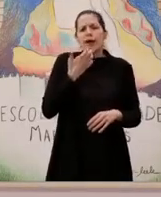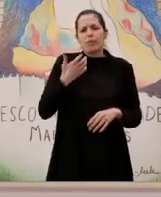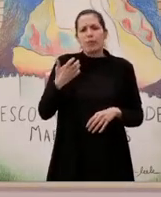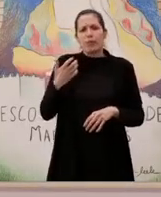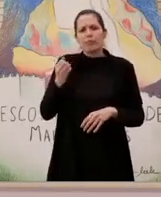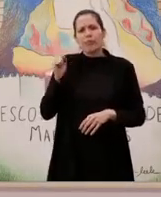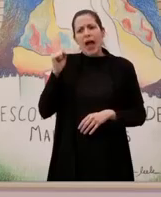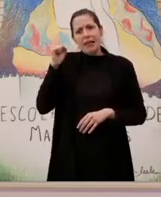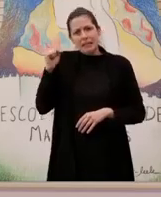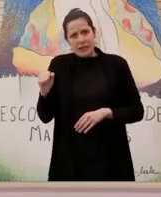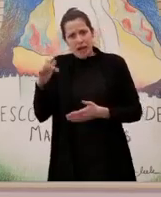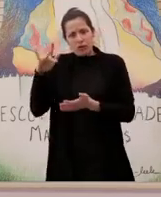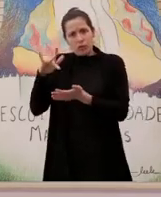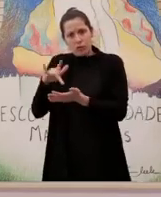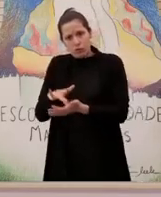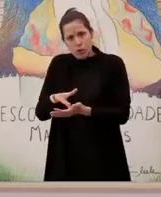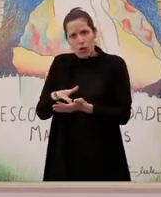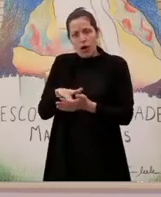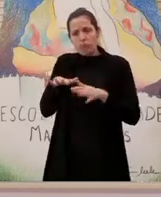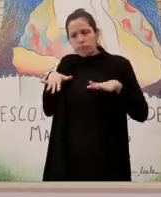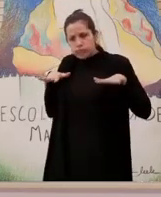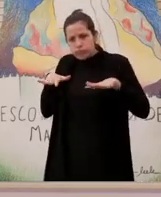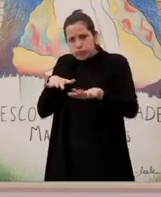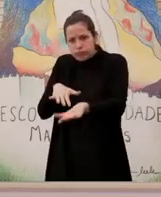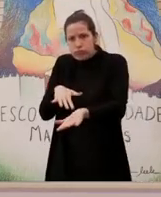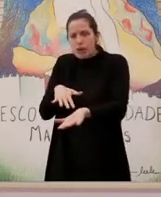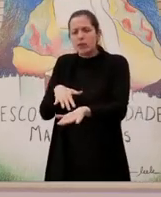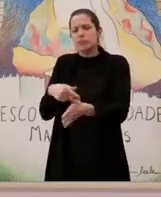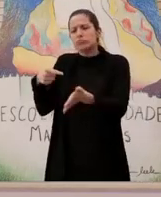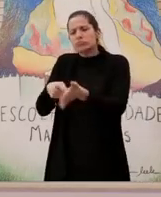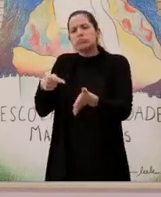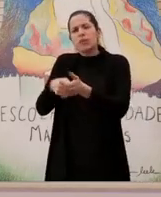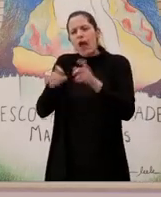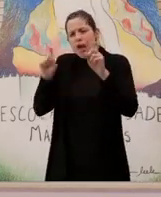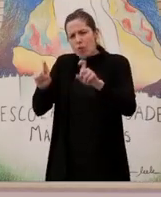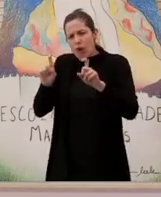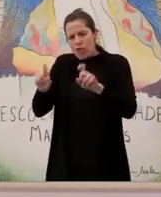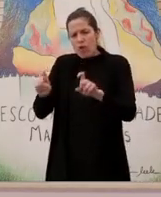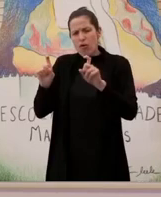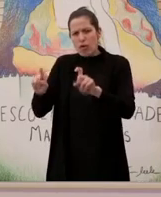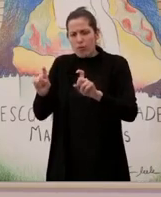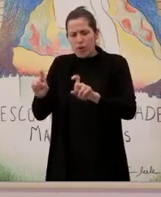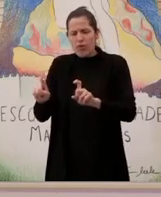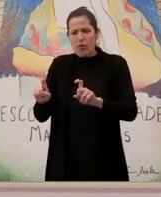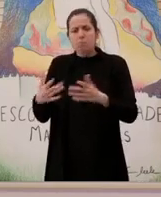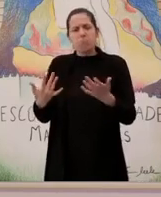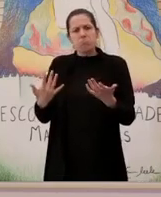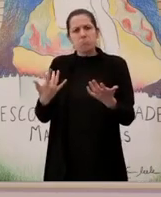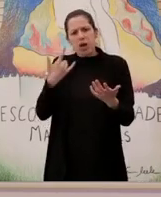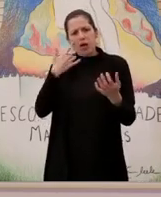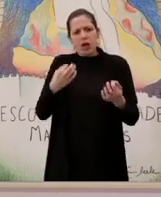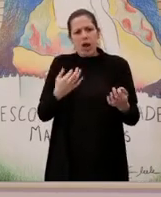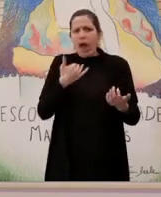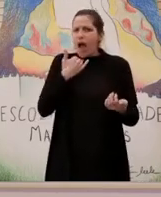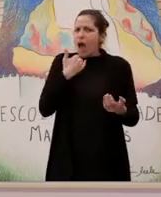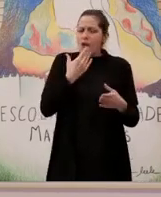seguimos reivindicando educación educación en maíz educación hay algo que falla de Cara a futuro que